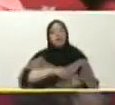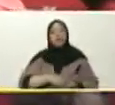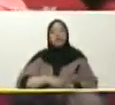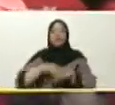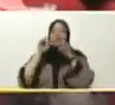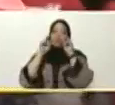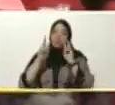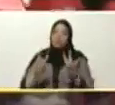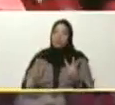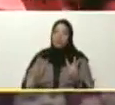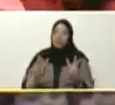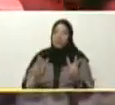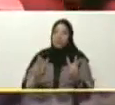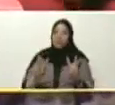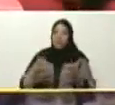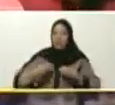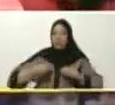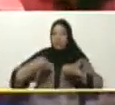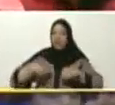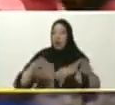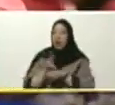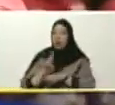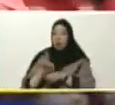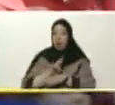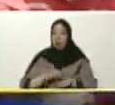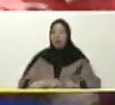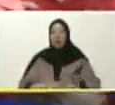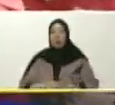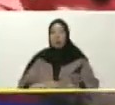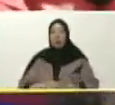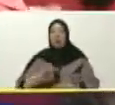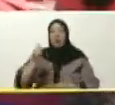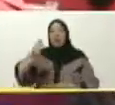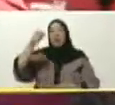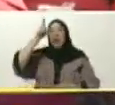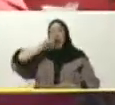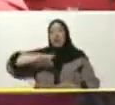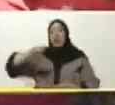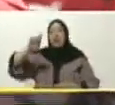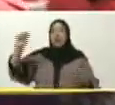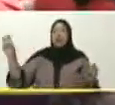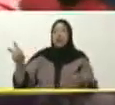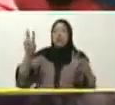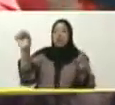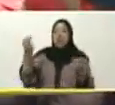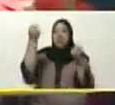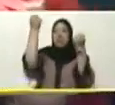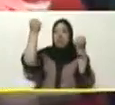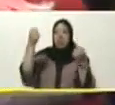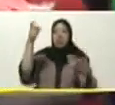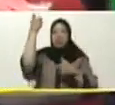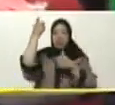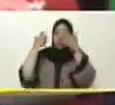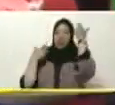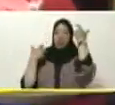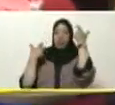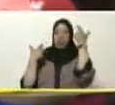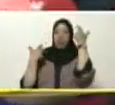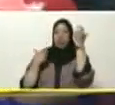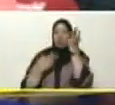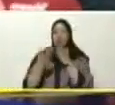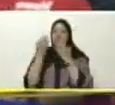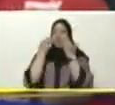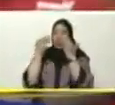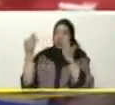video en vivo y directo, los 10 años de la victoria perfecta del comandante Hugo Chávez. Adelante,